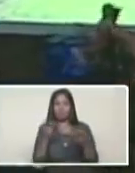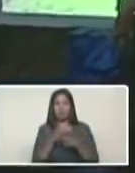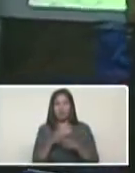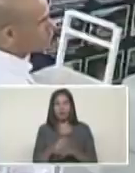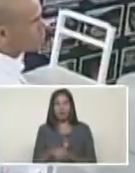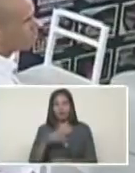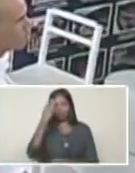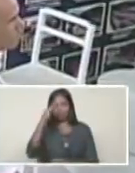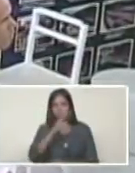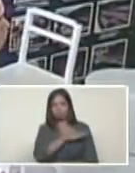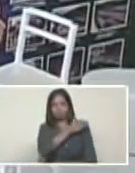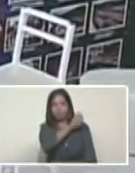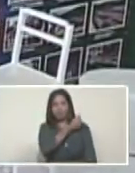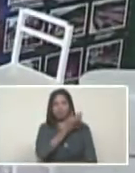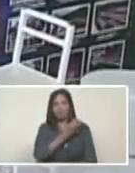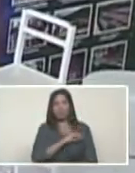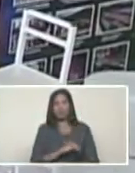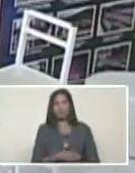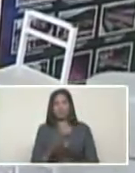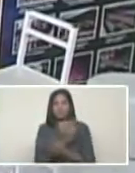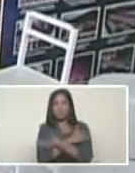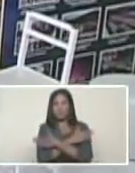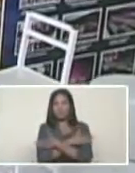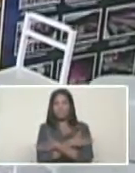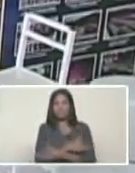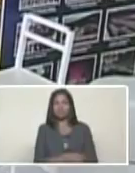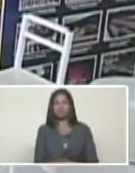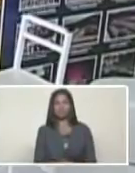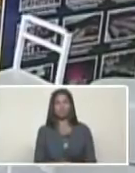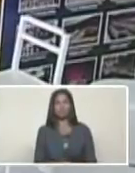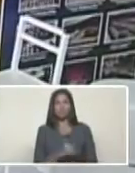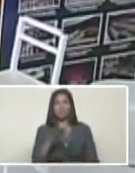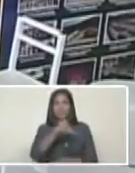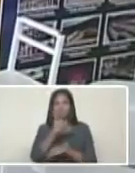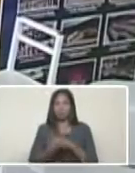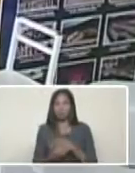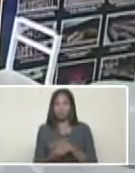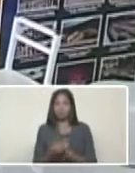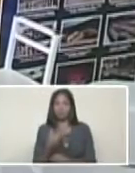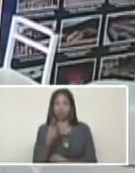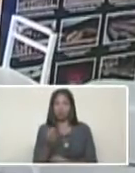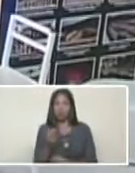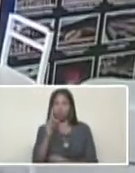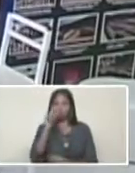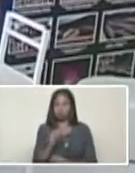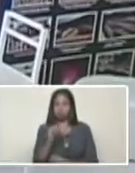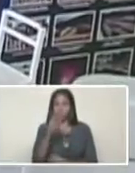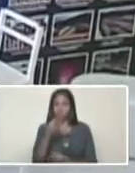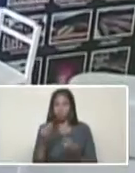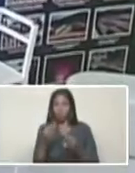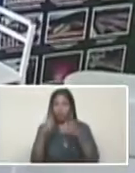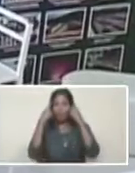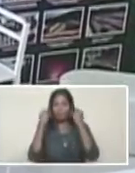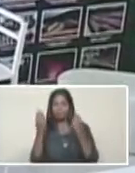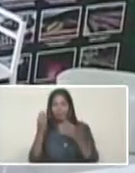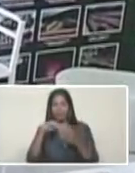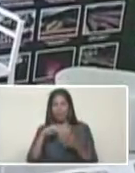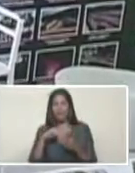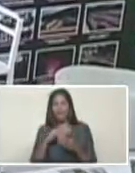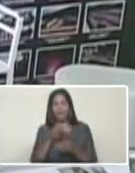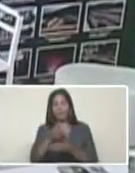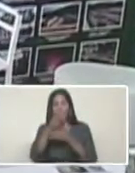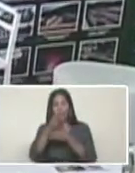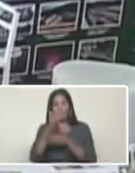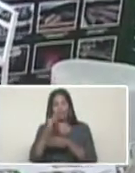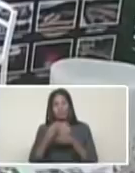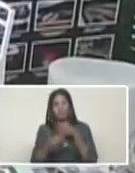jefe. Cabe destacar, mi comandante en jefe, que este proyecto no disminuye en ningún momento la capacidad operativa del fusil, puesto que